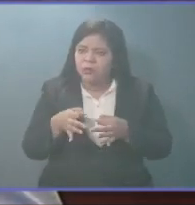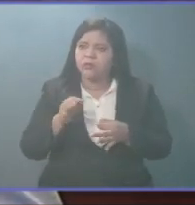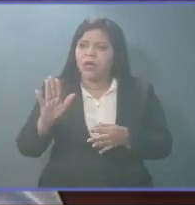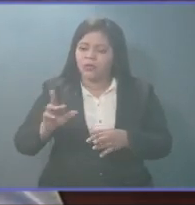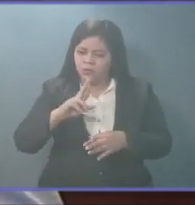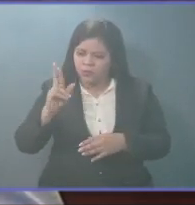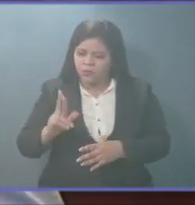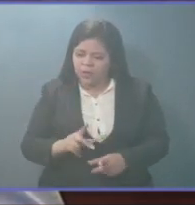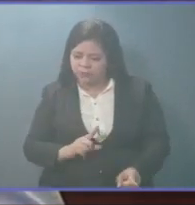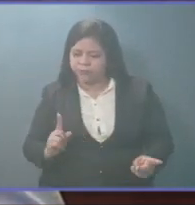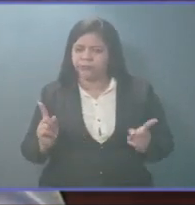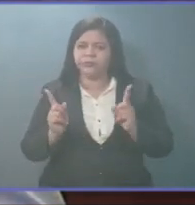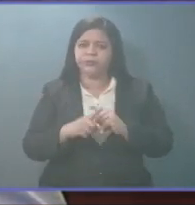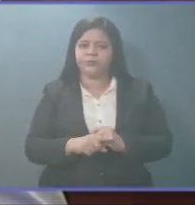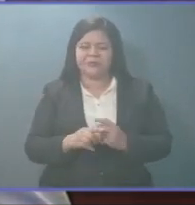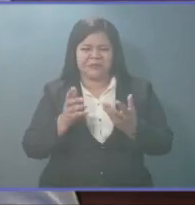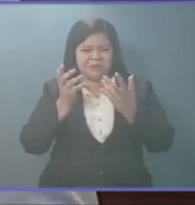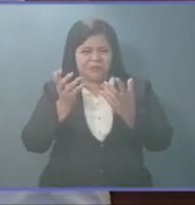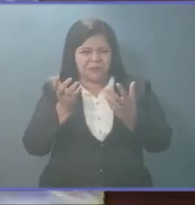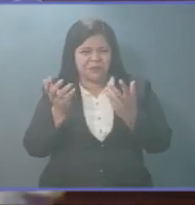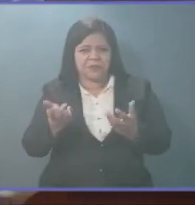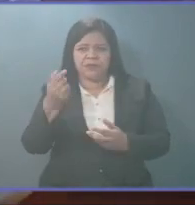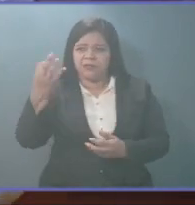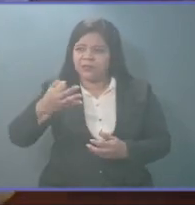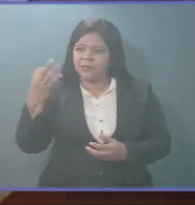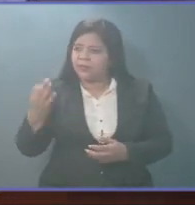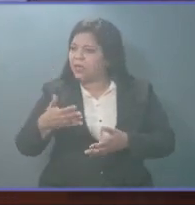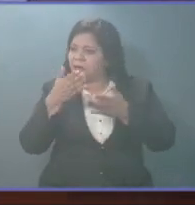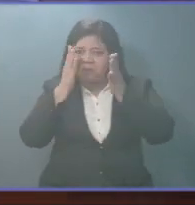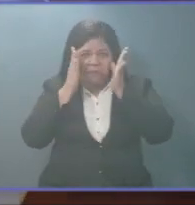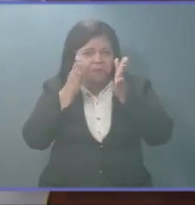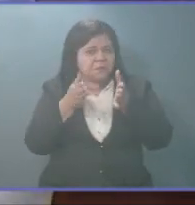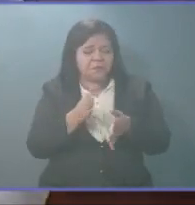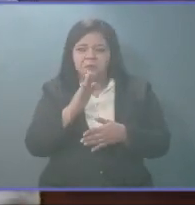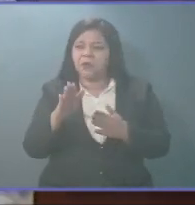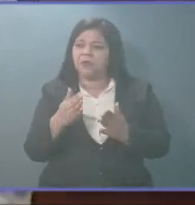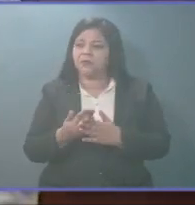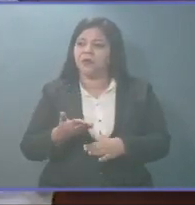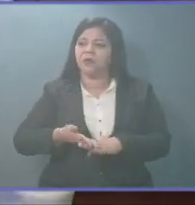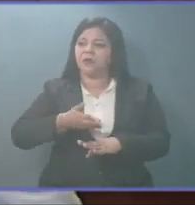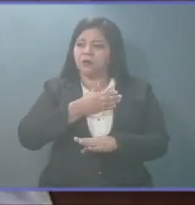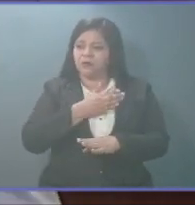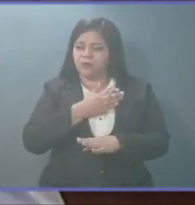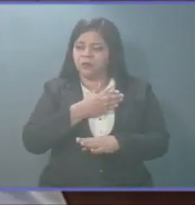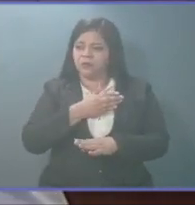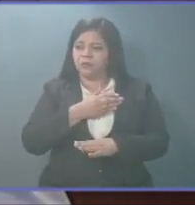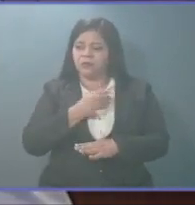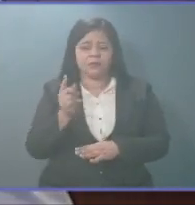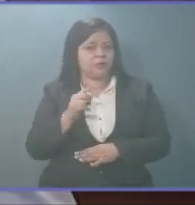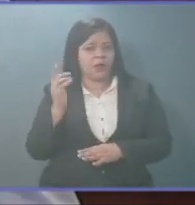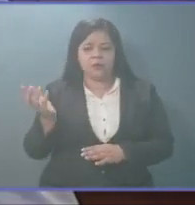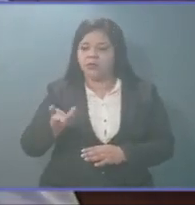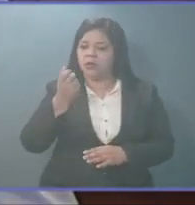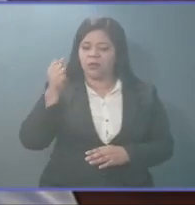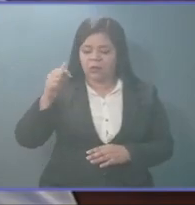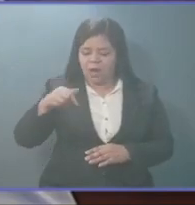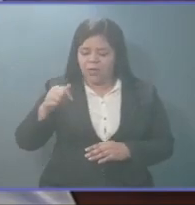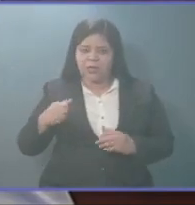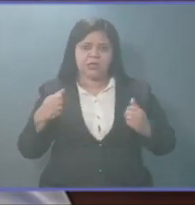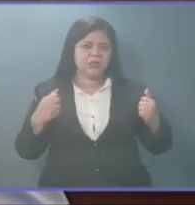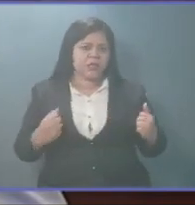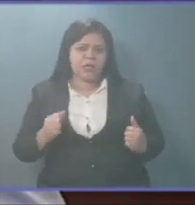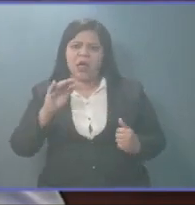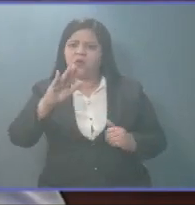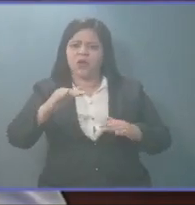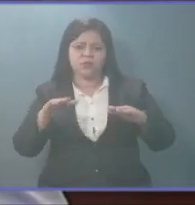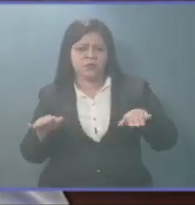realidad, borrando cientos de necesidades desatendidas en el pasado. Esto no se logra desde aquí sentados en sus